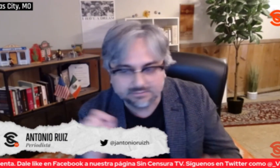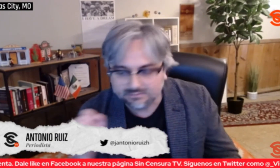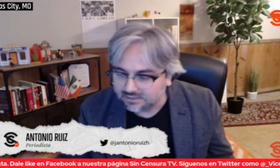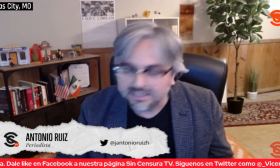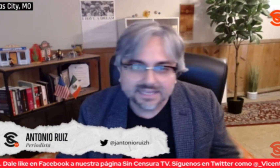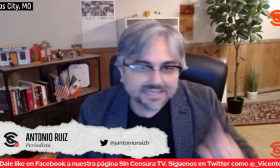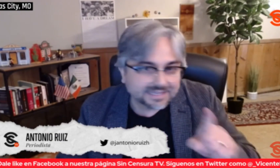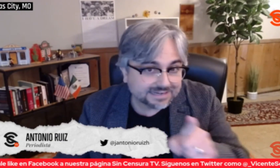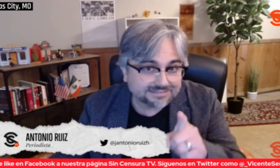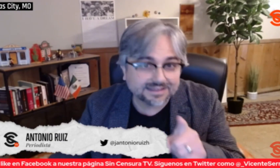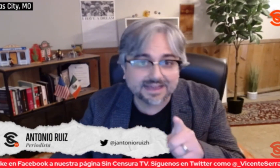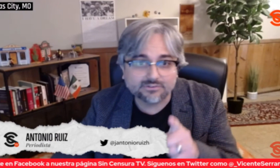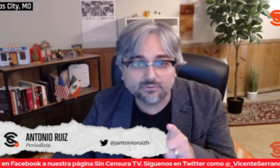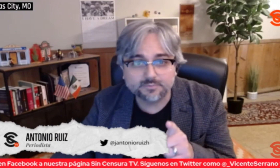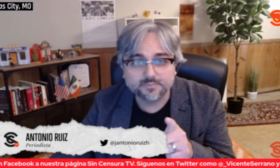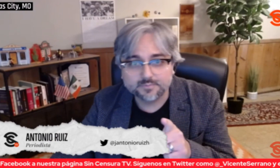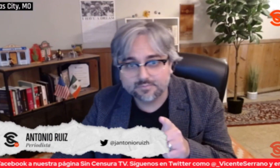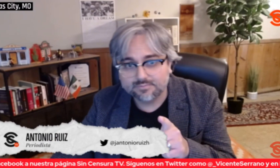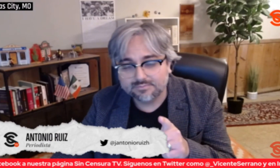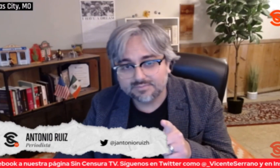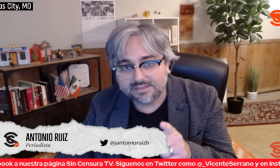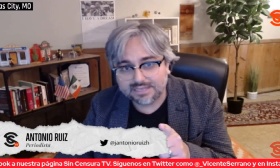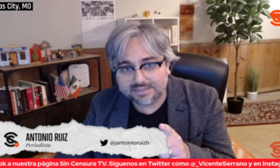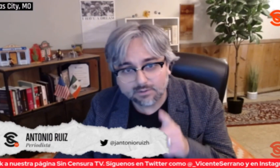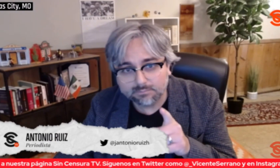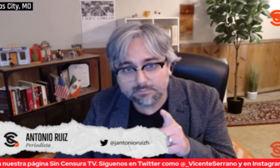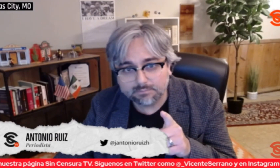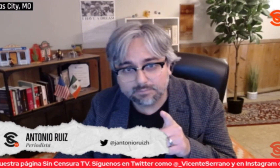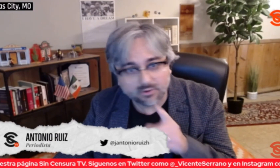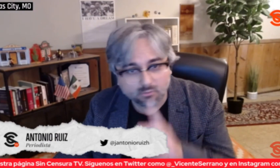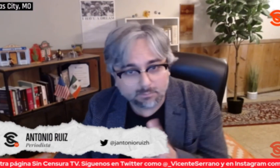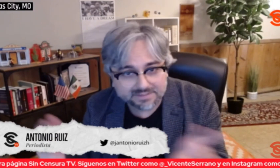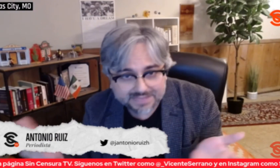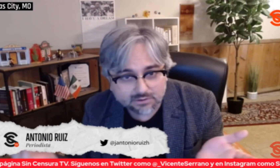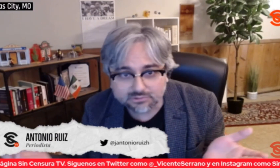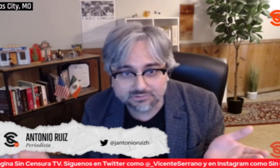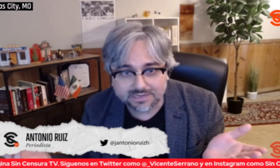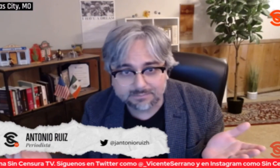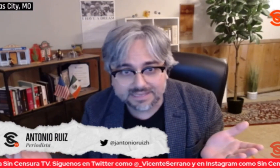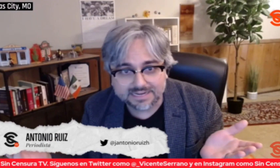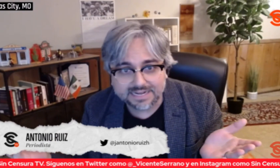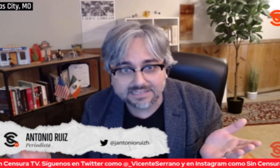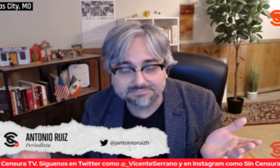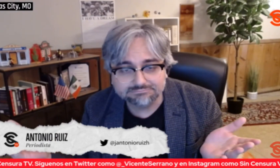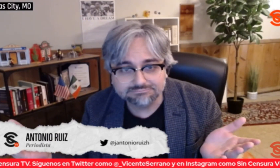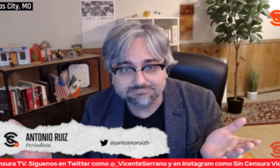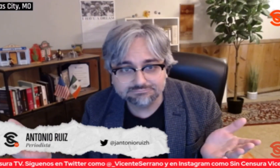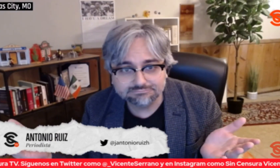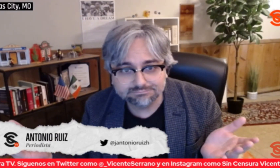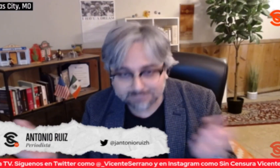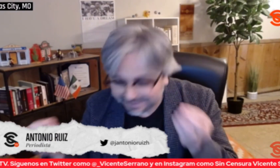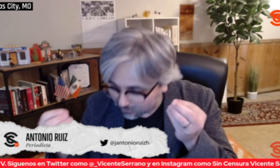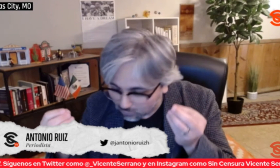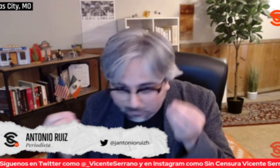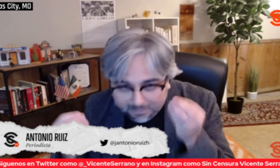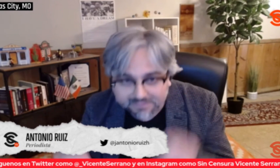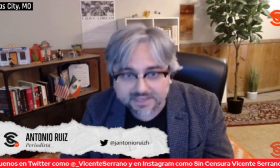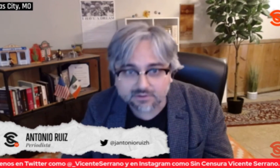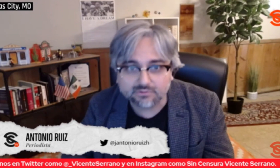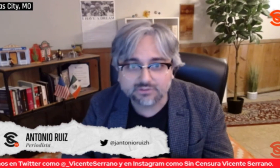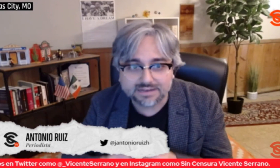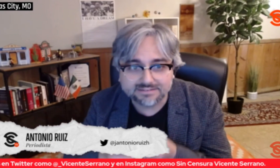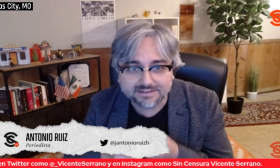de bla, ¿no? Y en este caso, quedaron, pero como pendejos en la mañanera, Quedaron